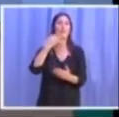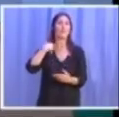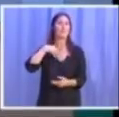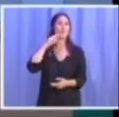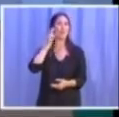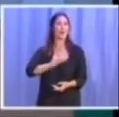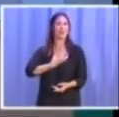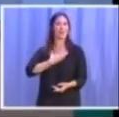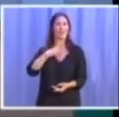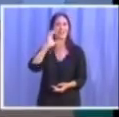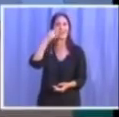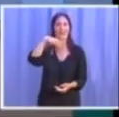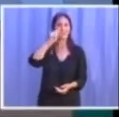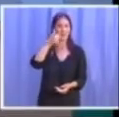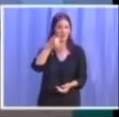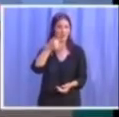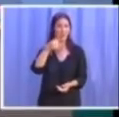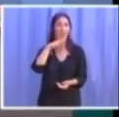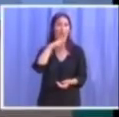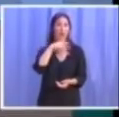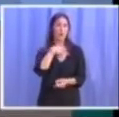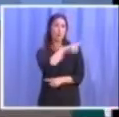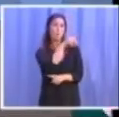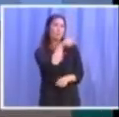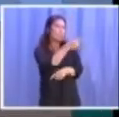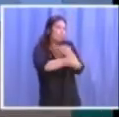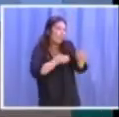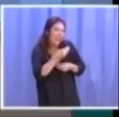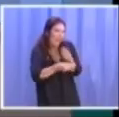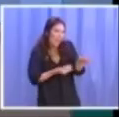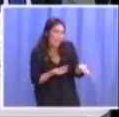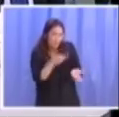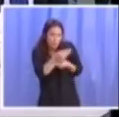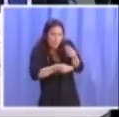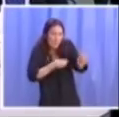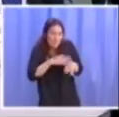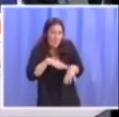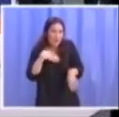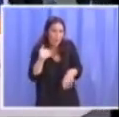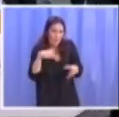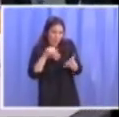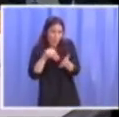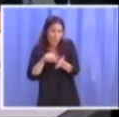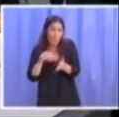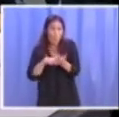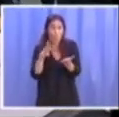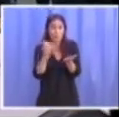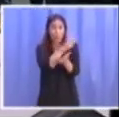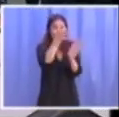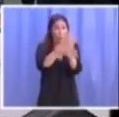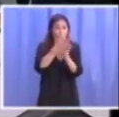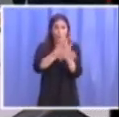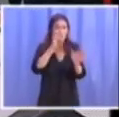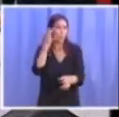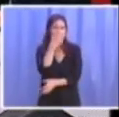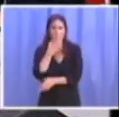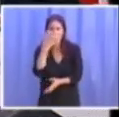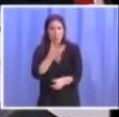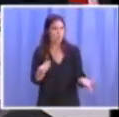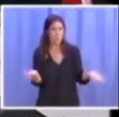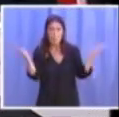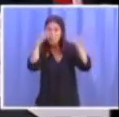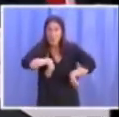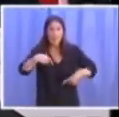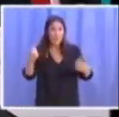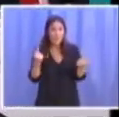le pregunto, ¿qué van a hacer ustedes para recuperar la ciudad? Por favor, ¿qué van a hacer? Porque todo lo que están contando son cuentos. No hay dinero,